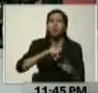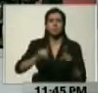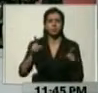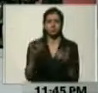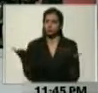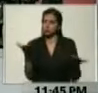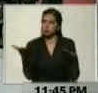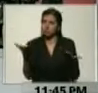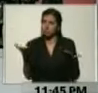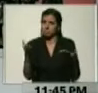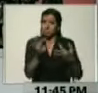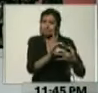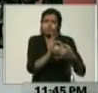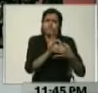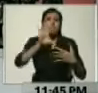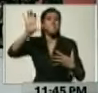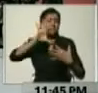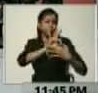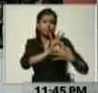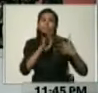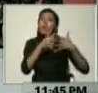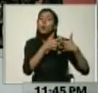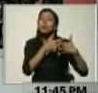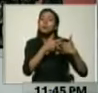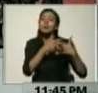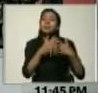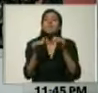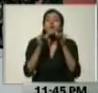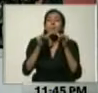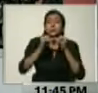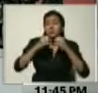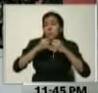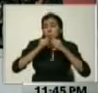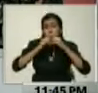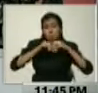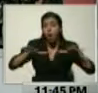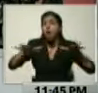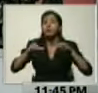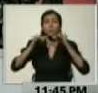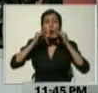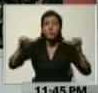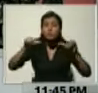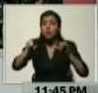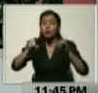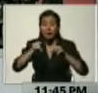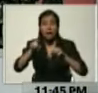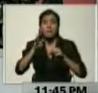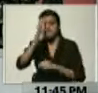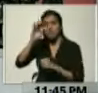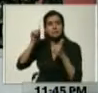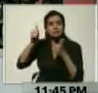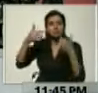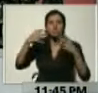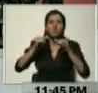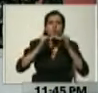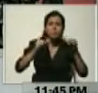los aliados de Estados Unidos le dan un tratamiento distinto a lo que ocurrió en Bélgica que lo que ocurrió en